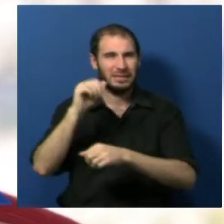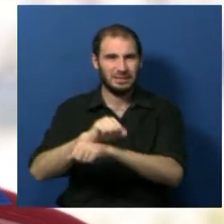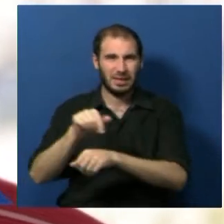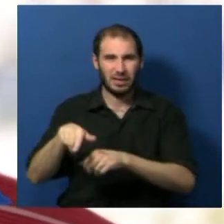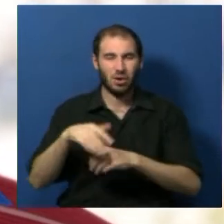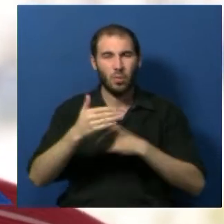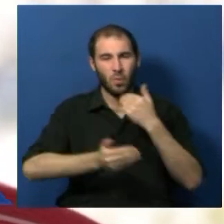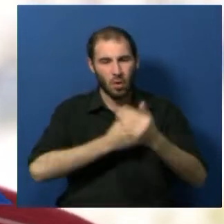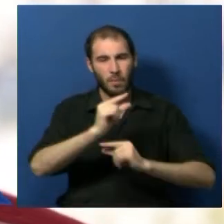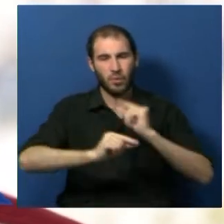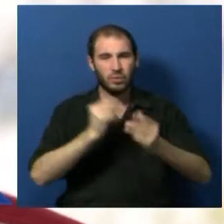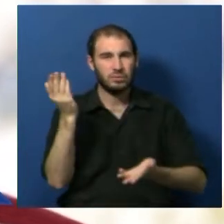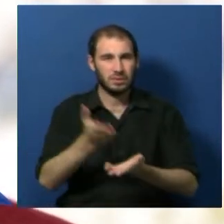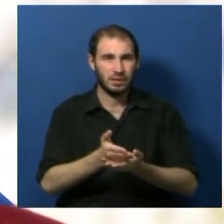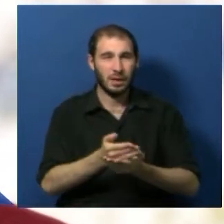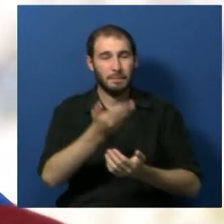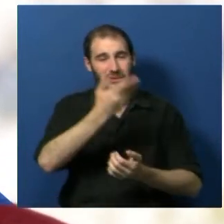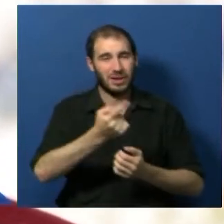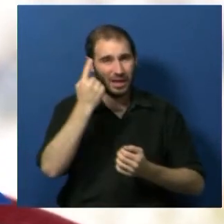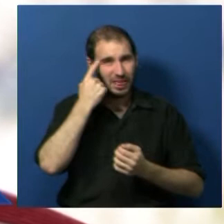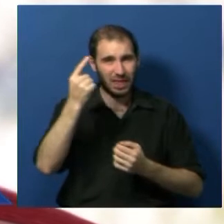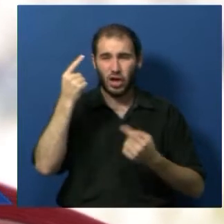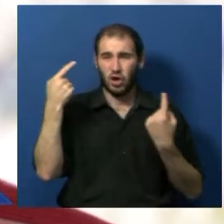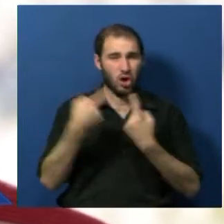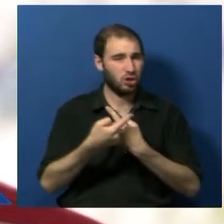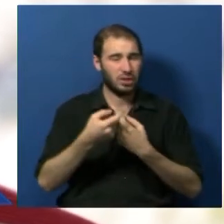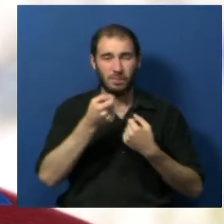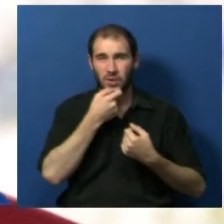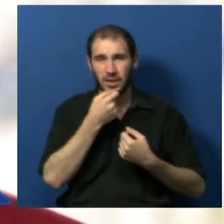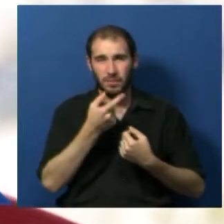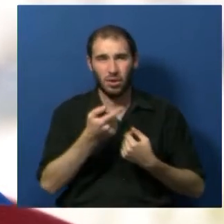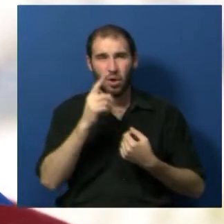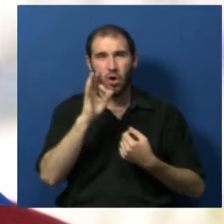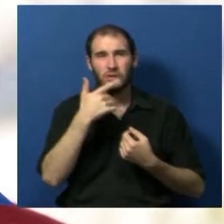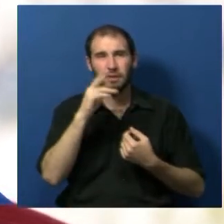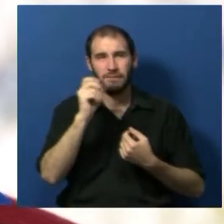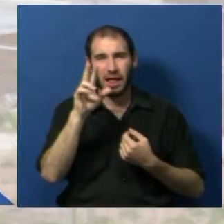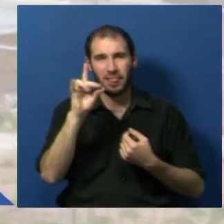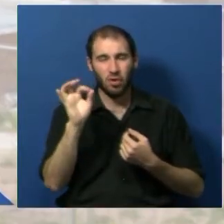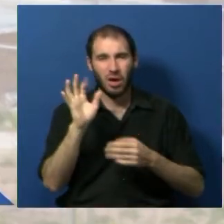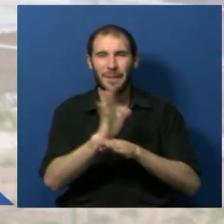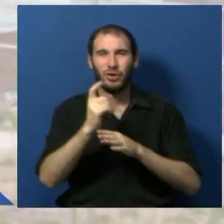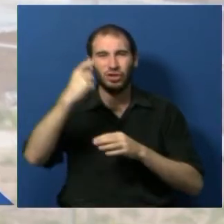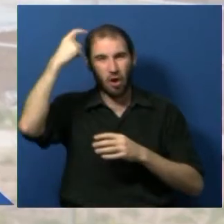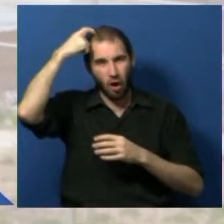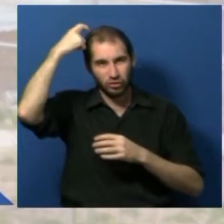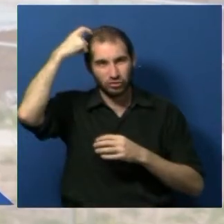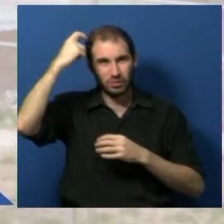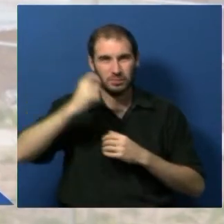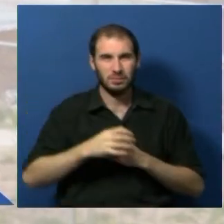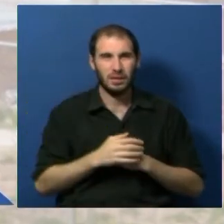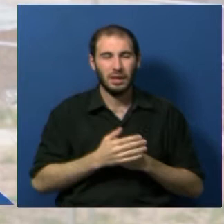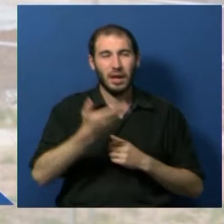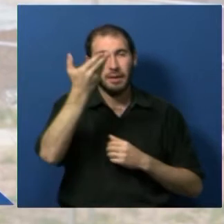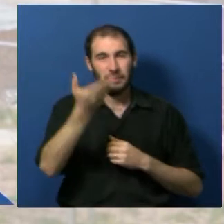la progresividad de la pena, y gente que está totalmente en contra, como puede ser Osvaldo del Oso Quiroga, que es una